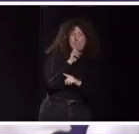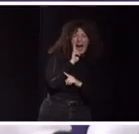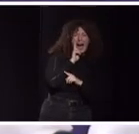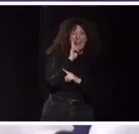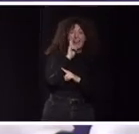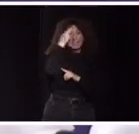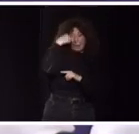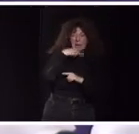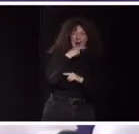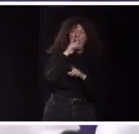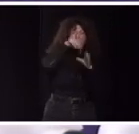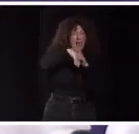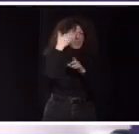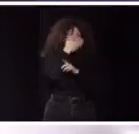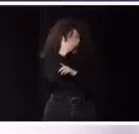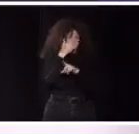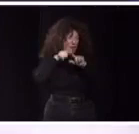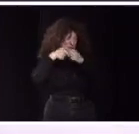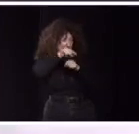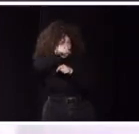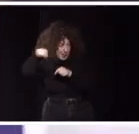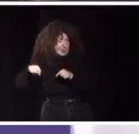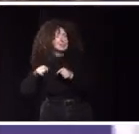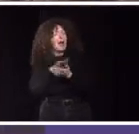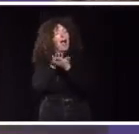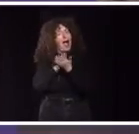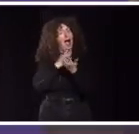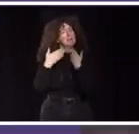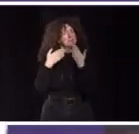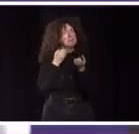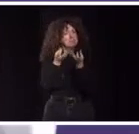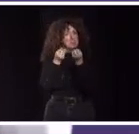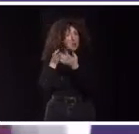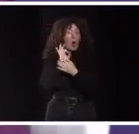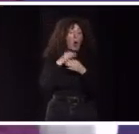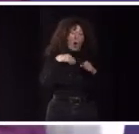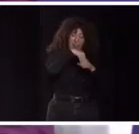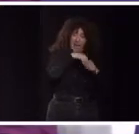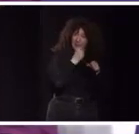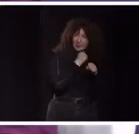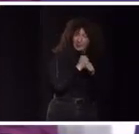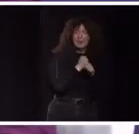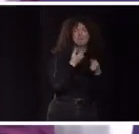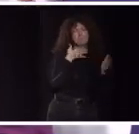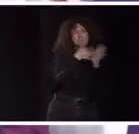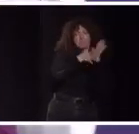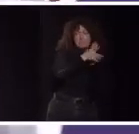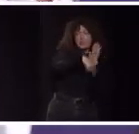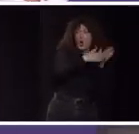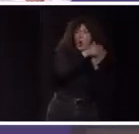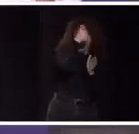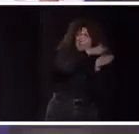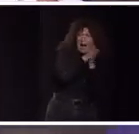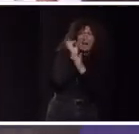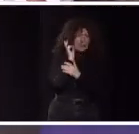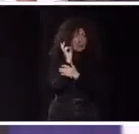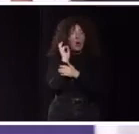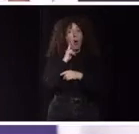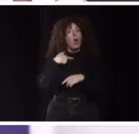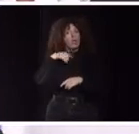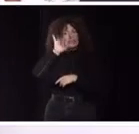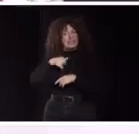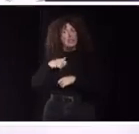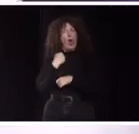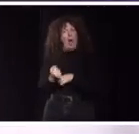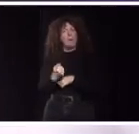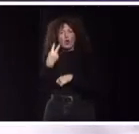e hijas. Nosotras somos útiles cuando hablamos con nuestros compañeros y compañeras de trabajo. Cada vez que decimos sí, yo estoy con